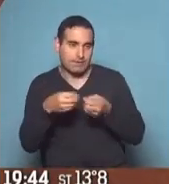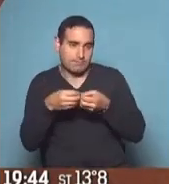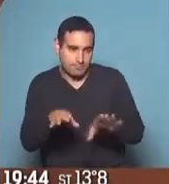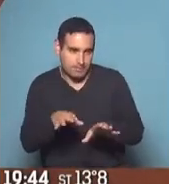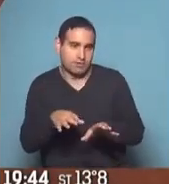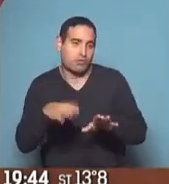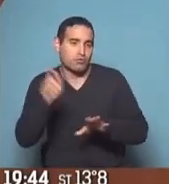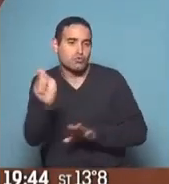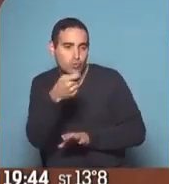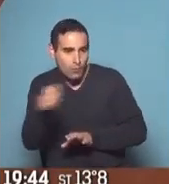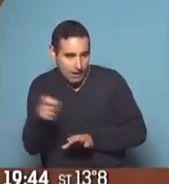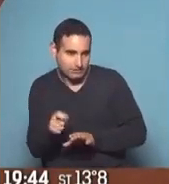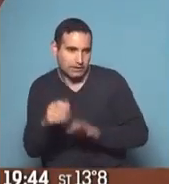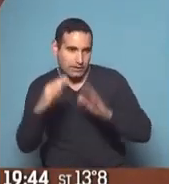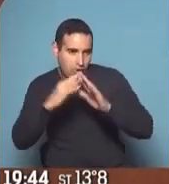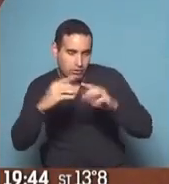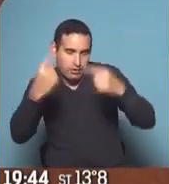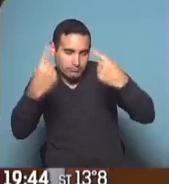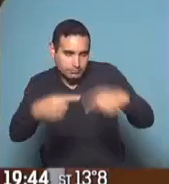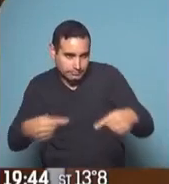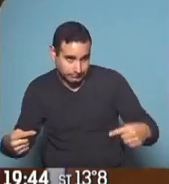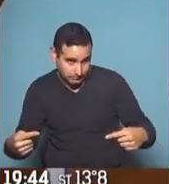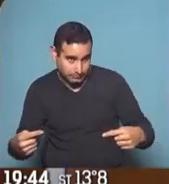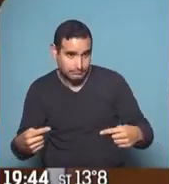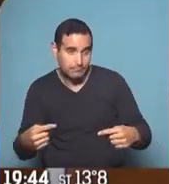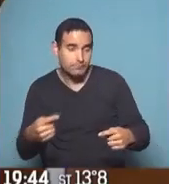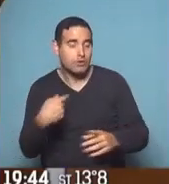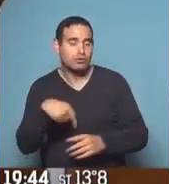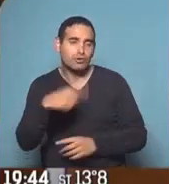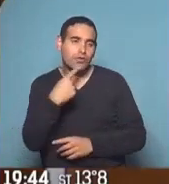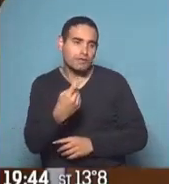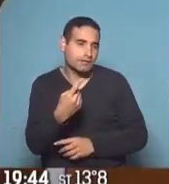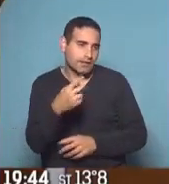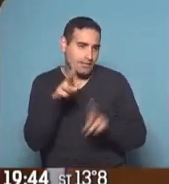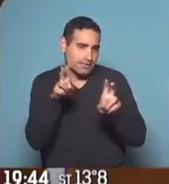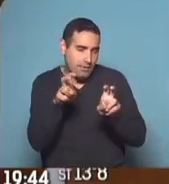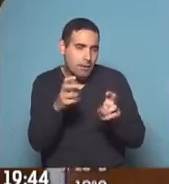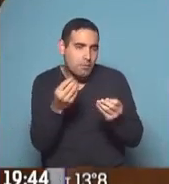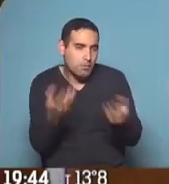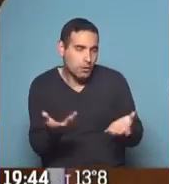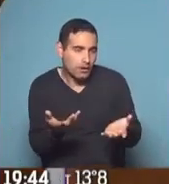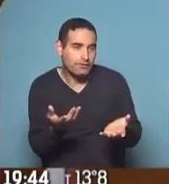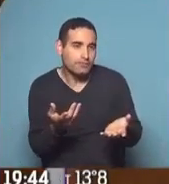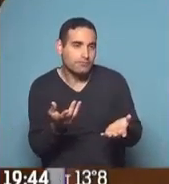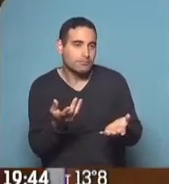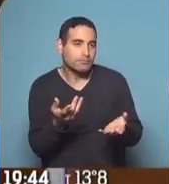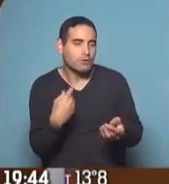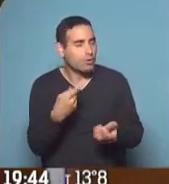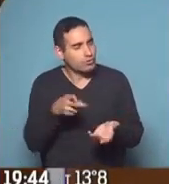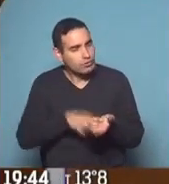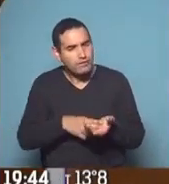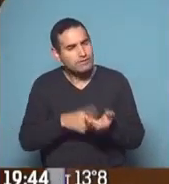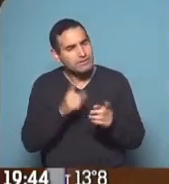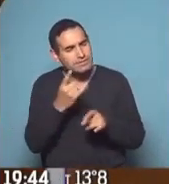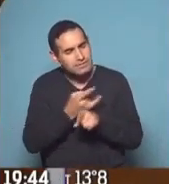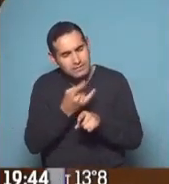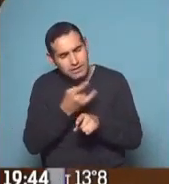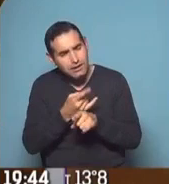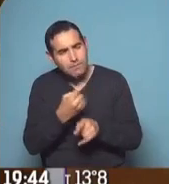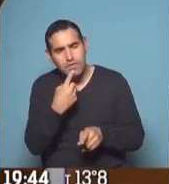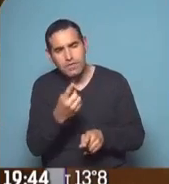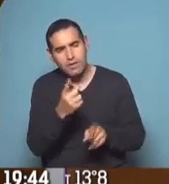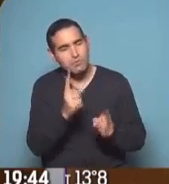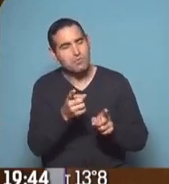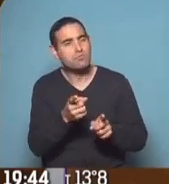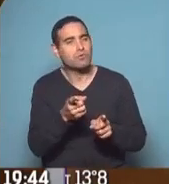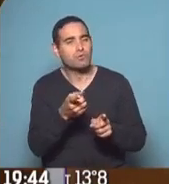con la subasta de estos bienes y no todos hablamos de este tema por que demostráis yo de vuelta siempre vuelvo a la extinción